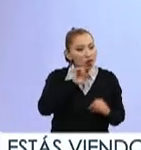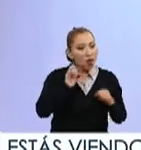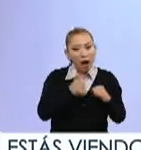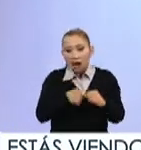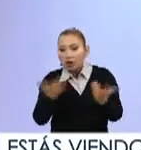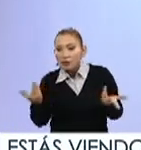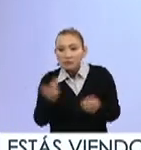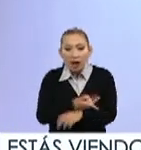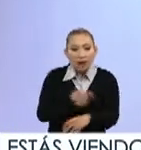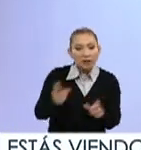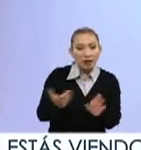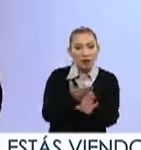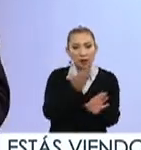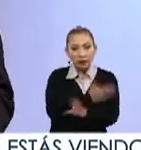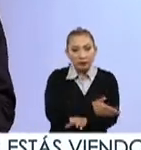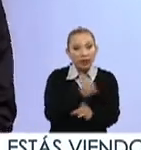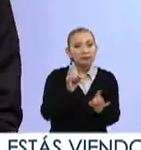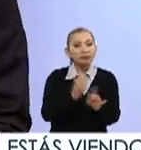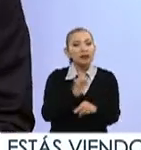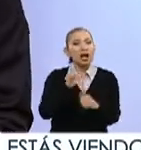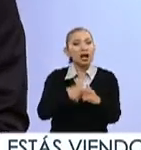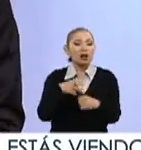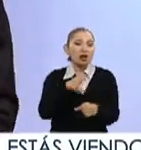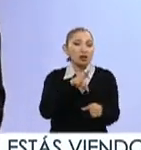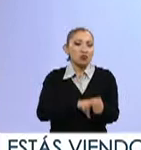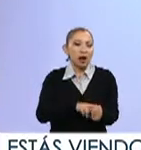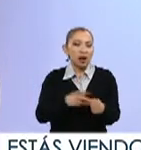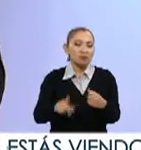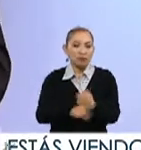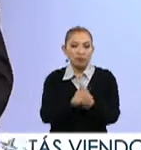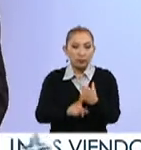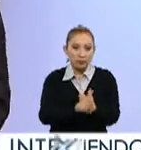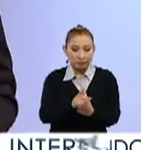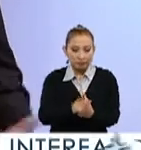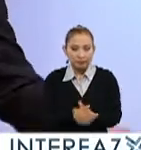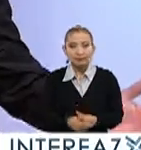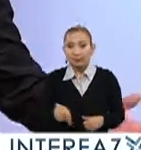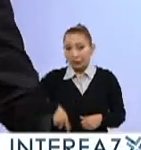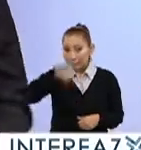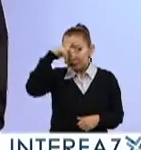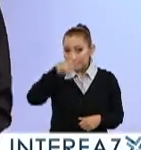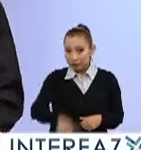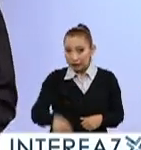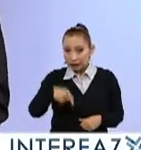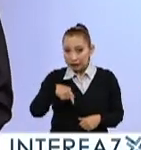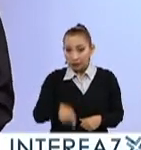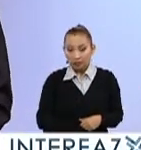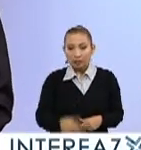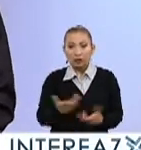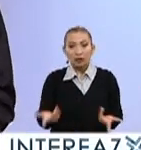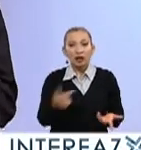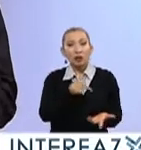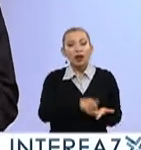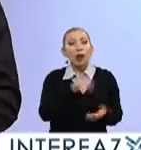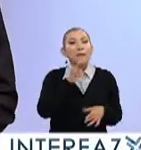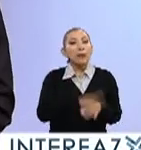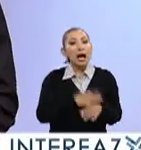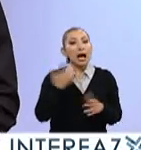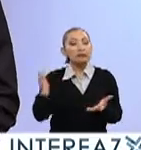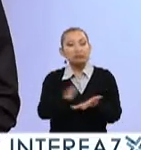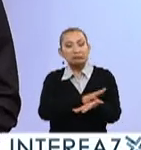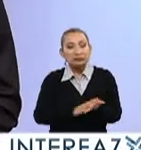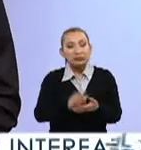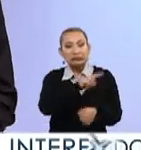rápida, pronta, previa a cualquier desastre natural. México, nuestro país, es el país que más